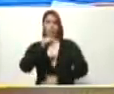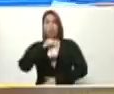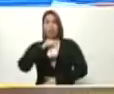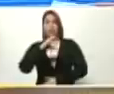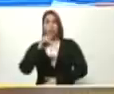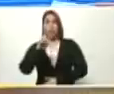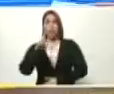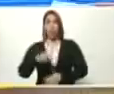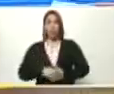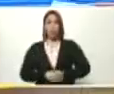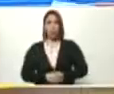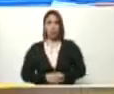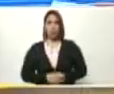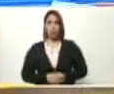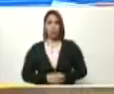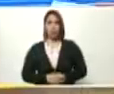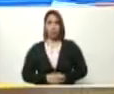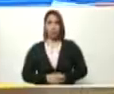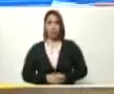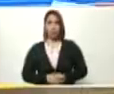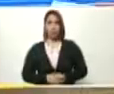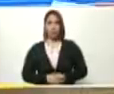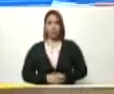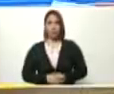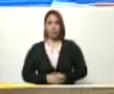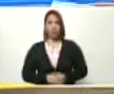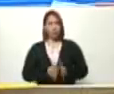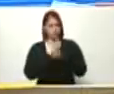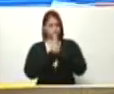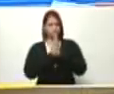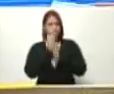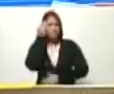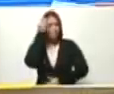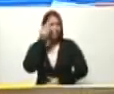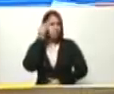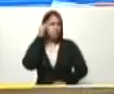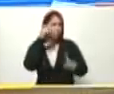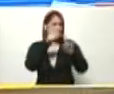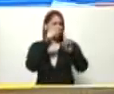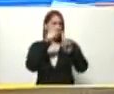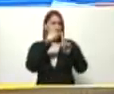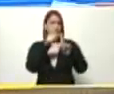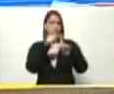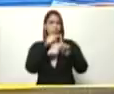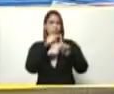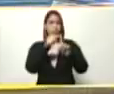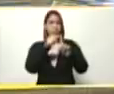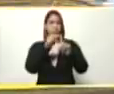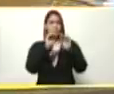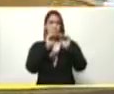Liberarlos. Vamos a plantearnos esa gran meta. Señores generales,